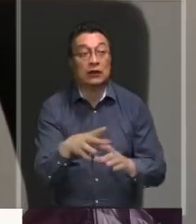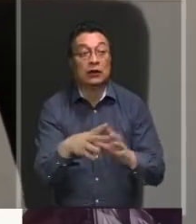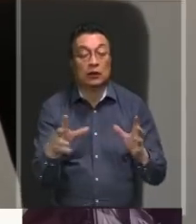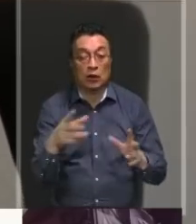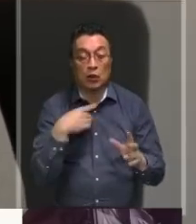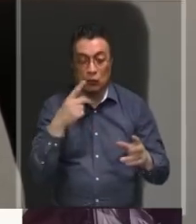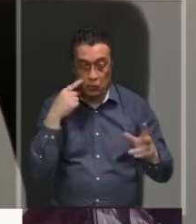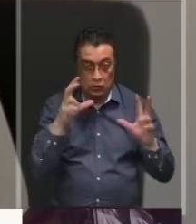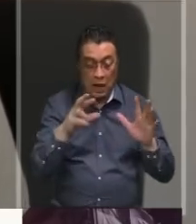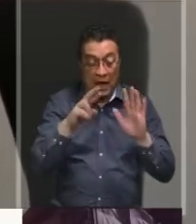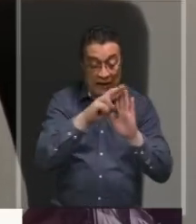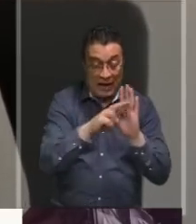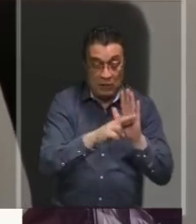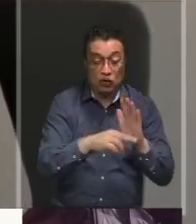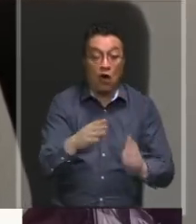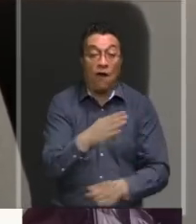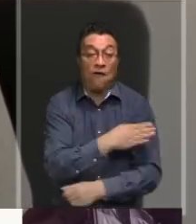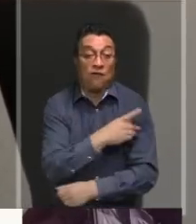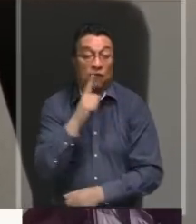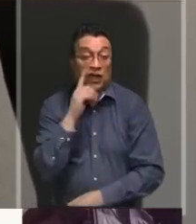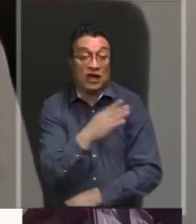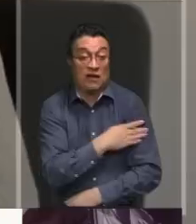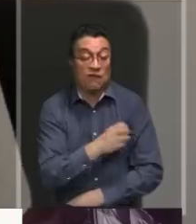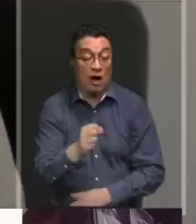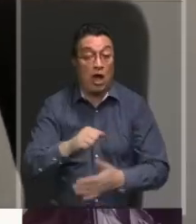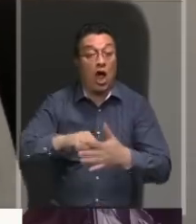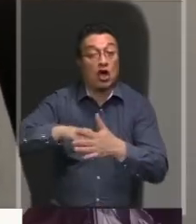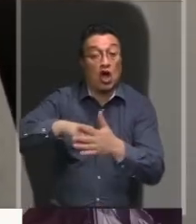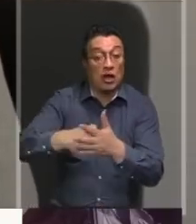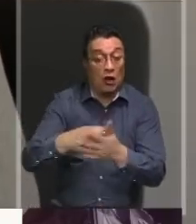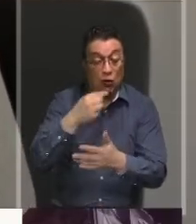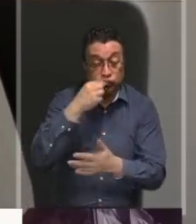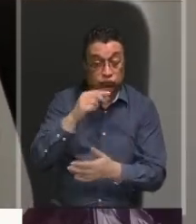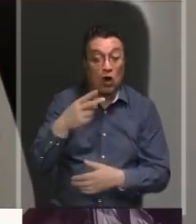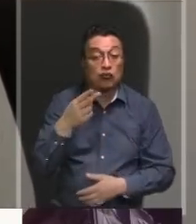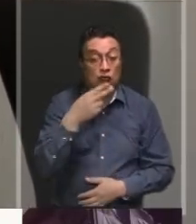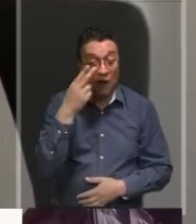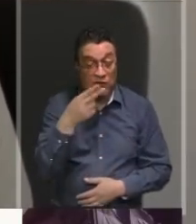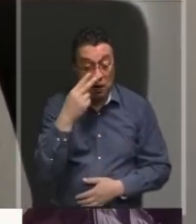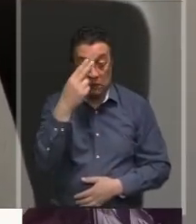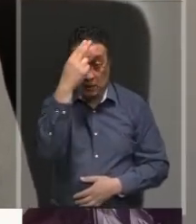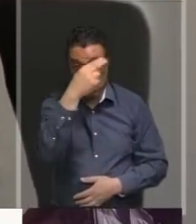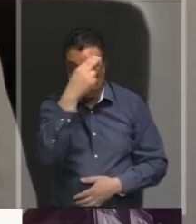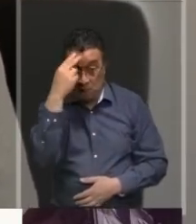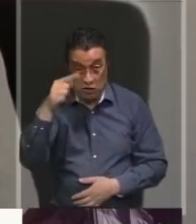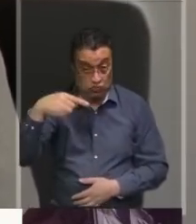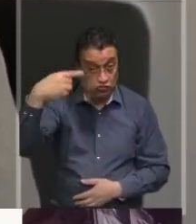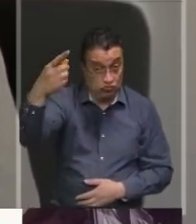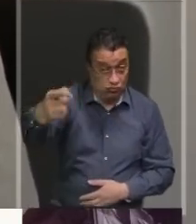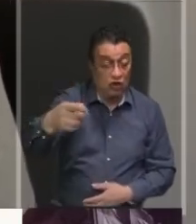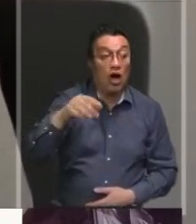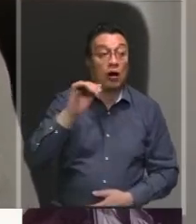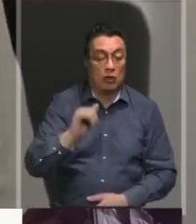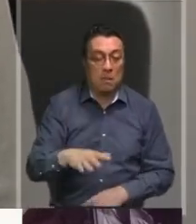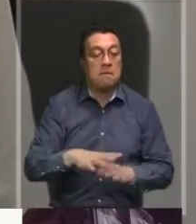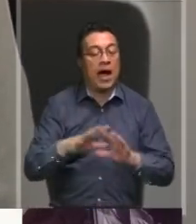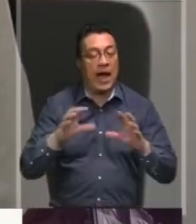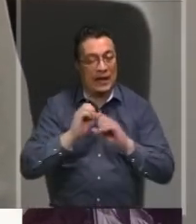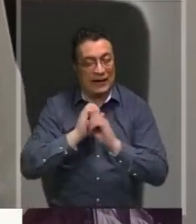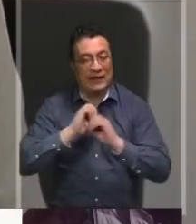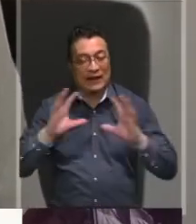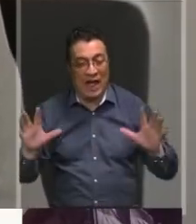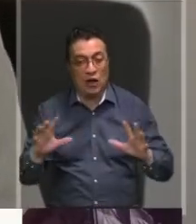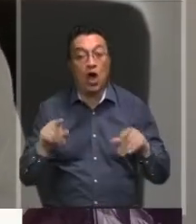puertas un reglamento FIFA que ha estado congelado en el tiempo, que debiera venir entre noviembre y marzo del 2023, donde va a ser aún más claro. Si bien